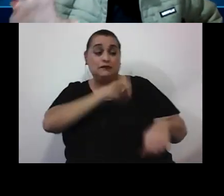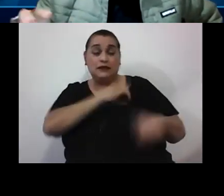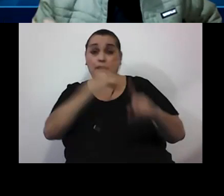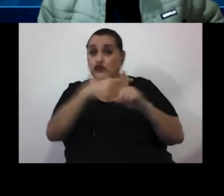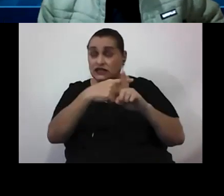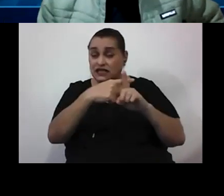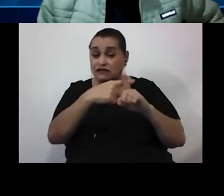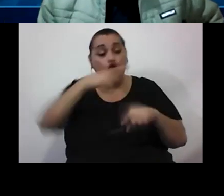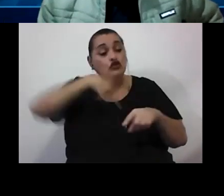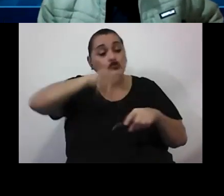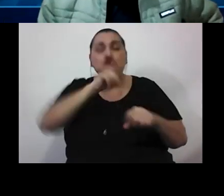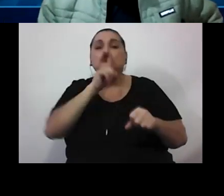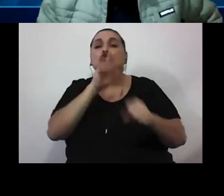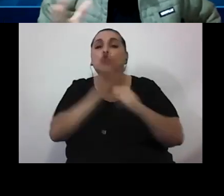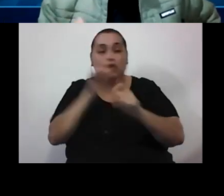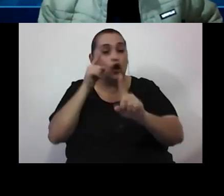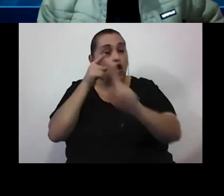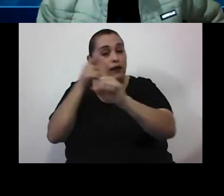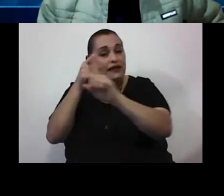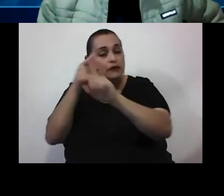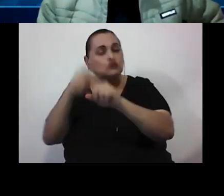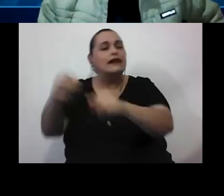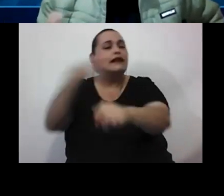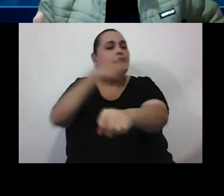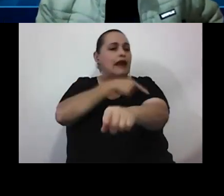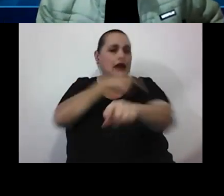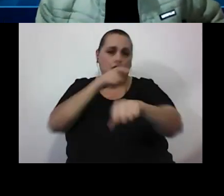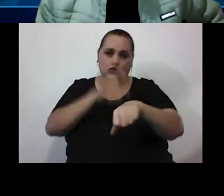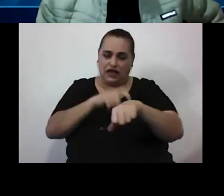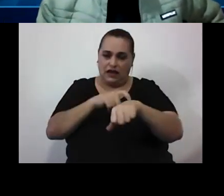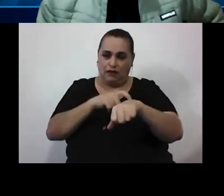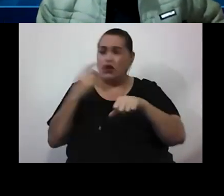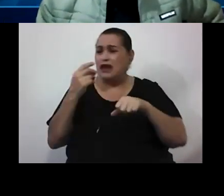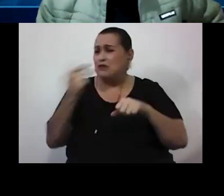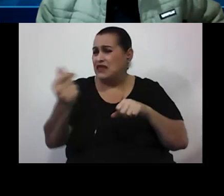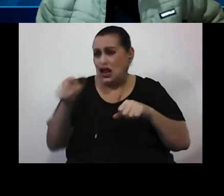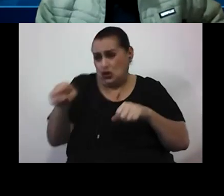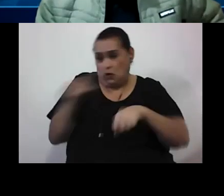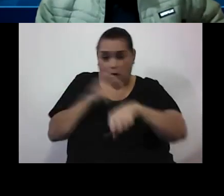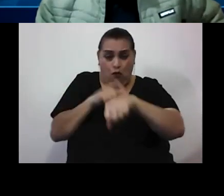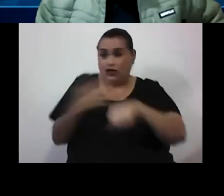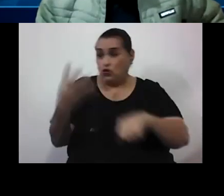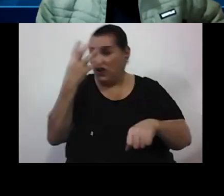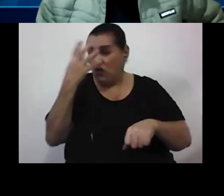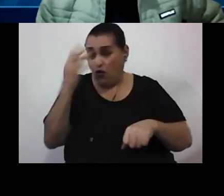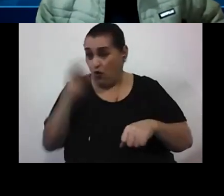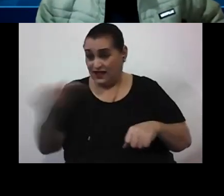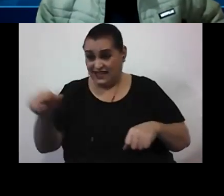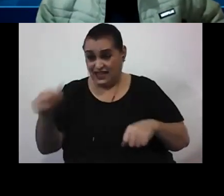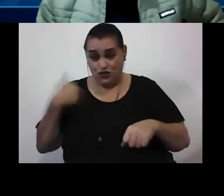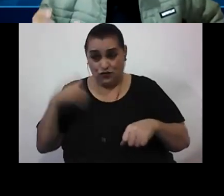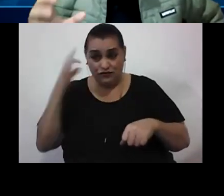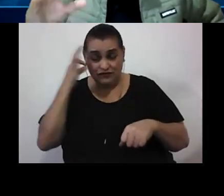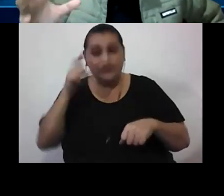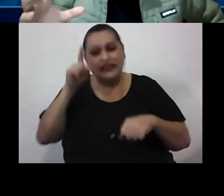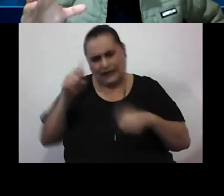cumplir con objetivos de largo plazo. Por tanto, lo inmediato, como que hago con el berrinche ahí en el momento, por supuesto que hay que